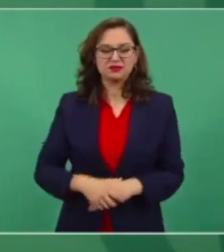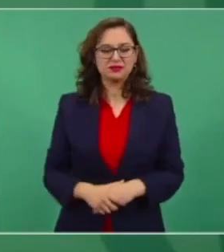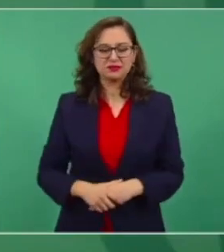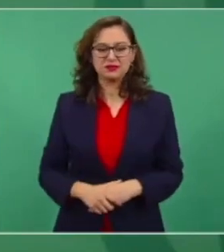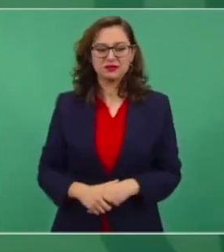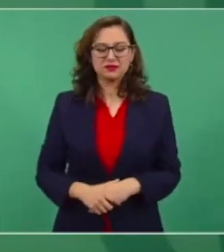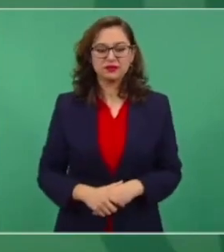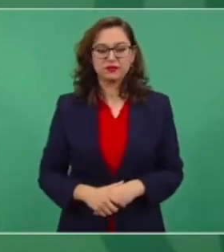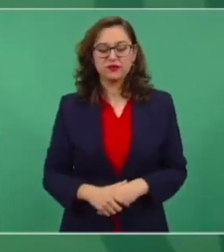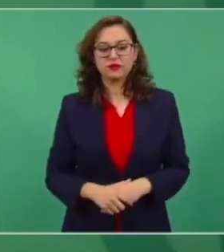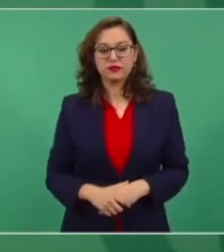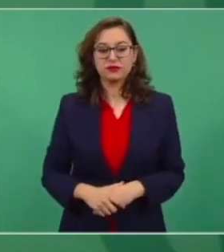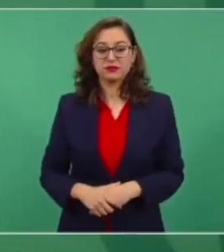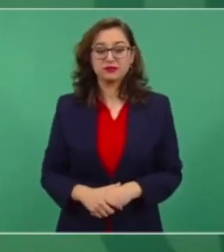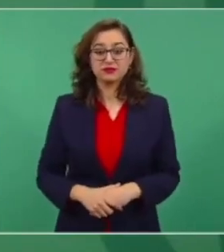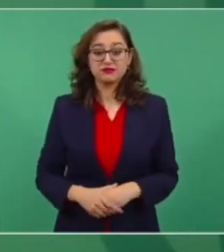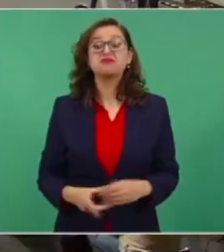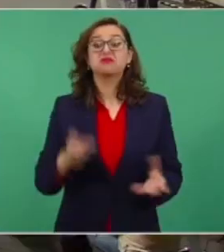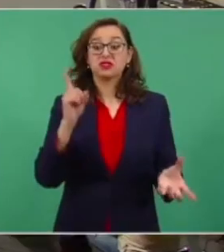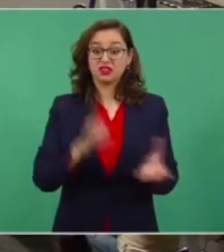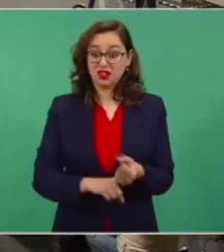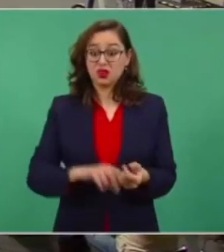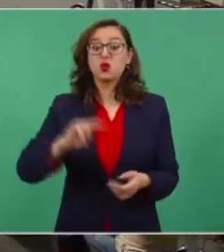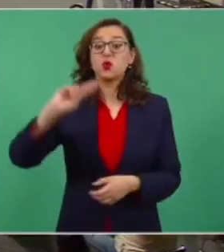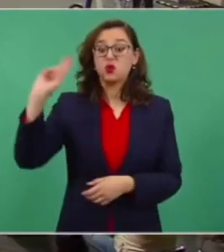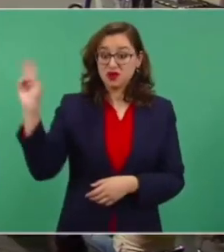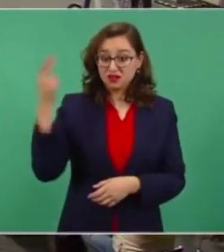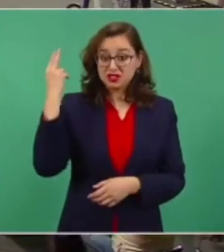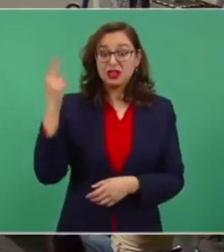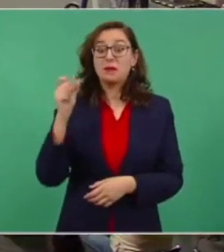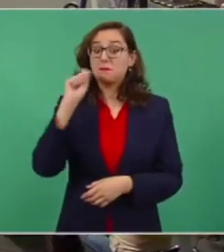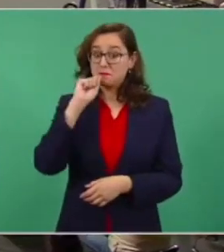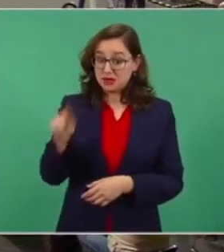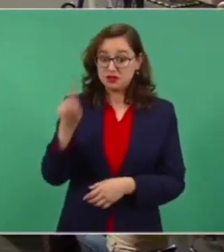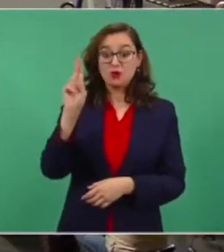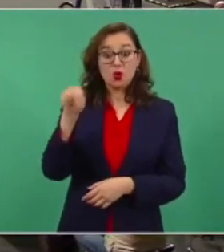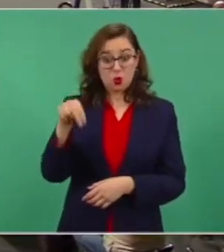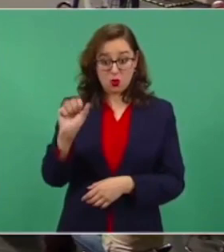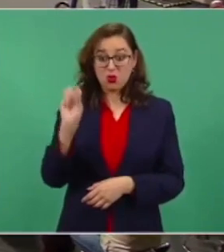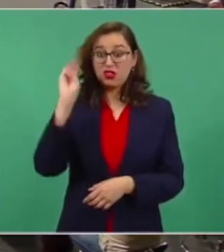En las universidades públicas, hasta la UNAM